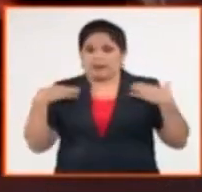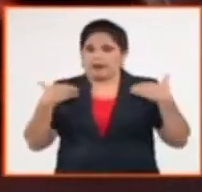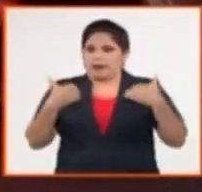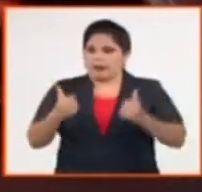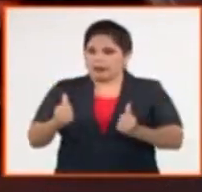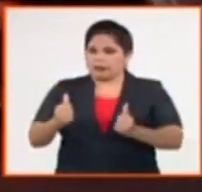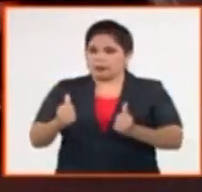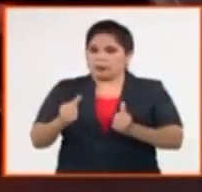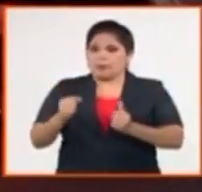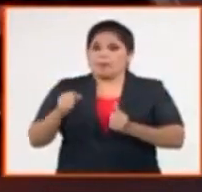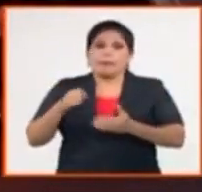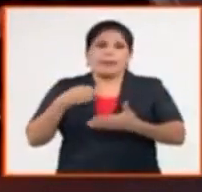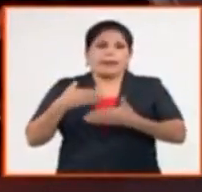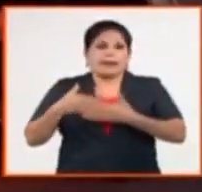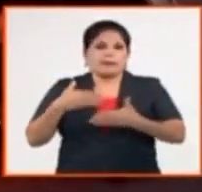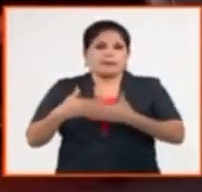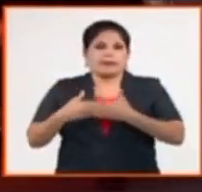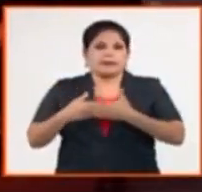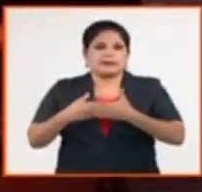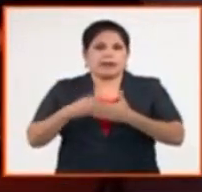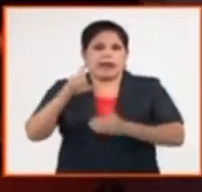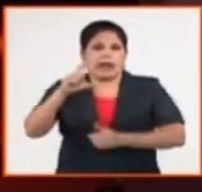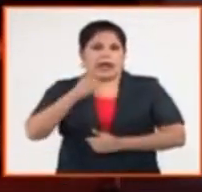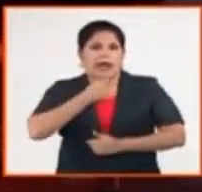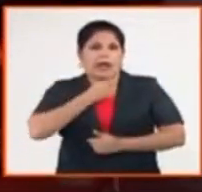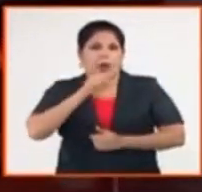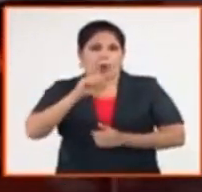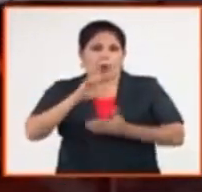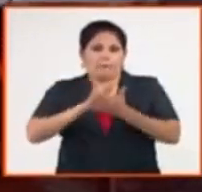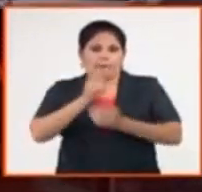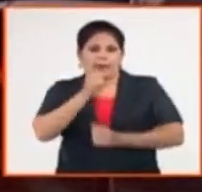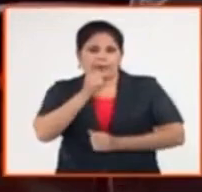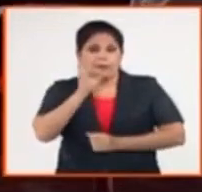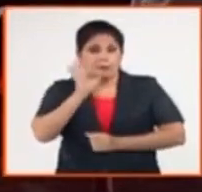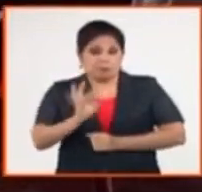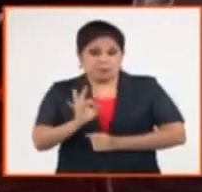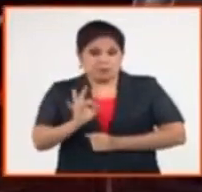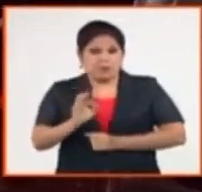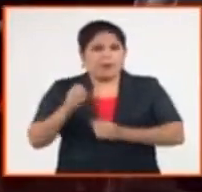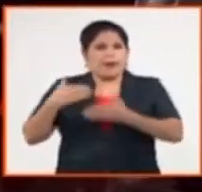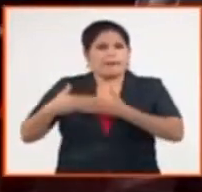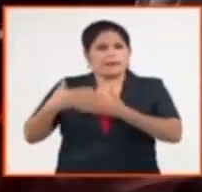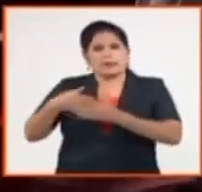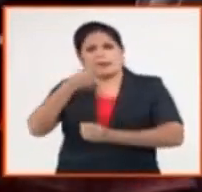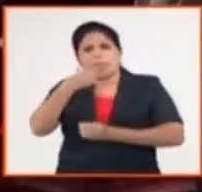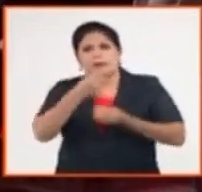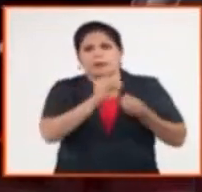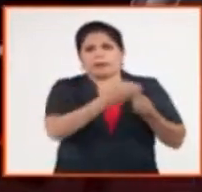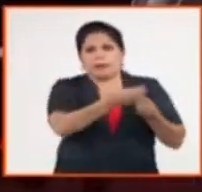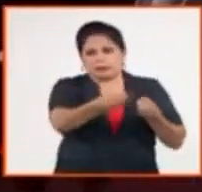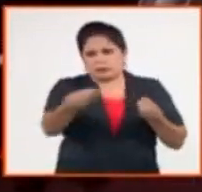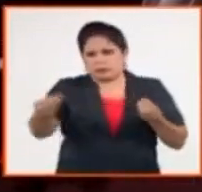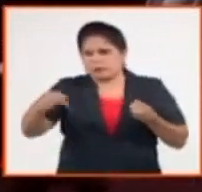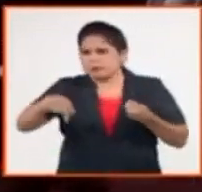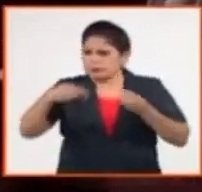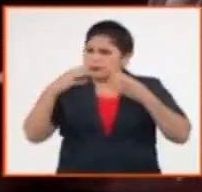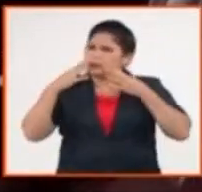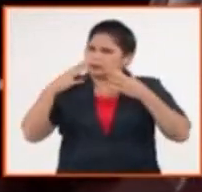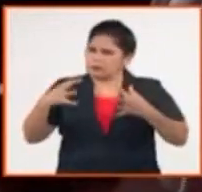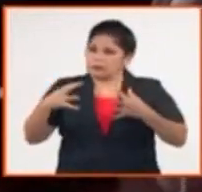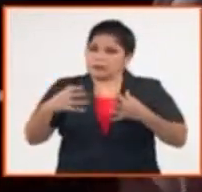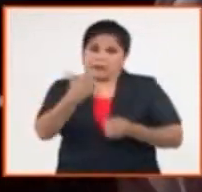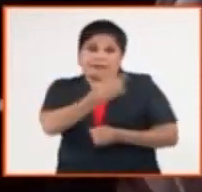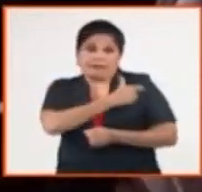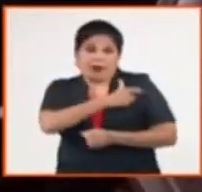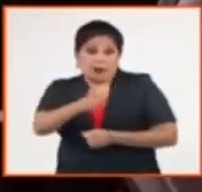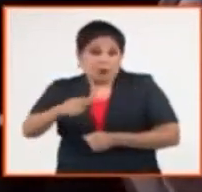de Encomed, el compañero Ángel Luis Chacón Padrón. Para Encomed, ¿qué ha sido este momento de la vacunación